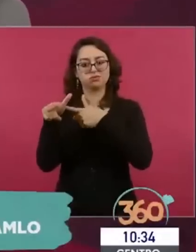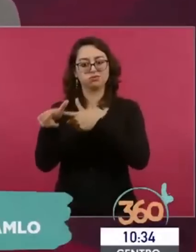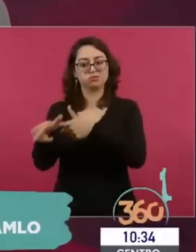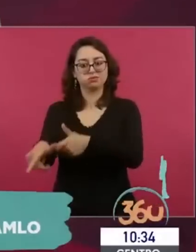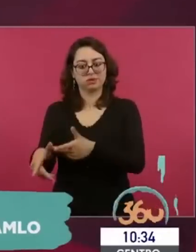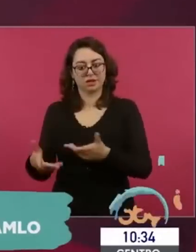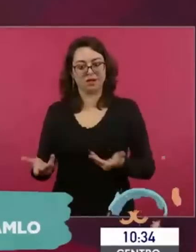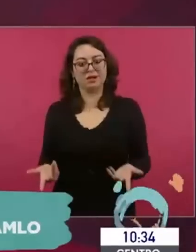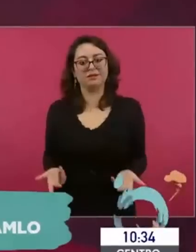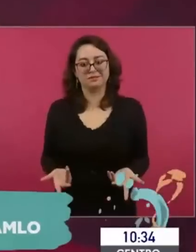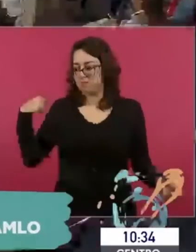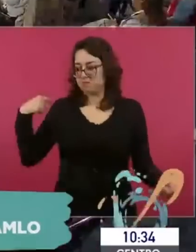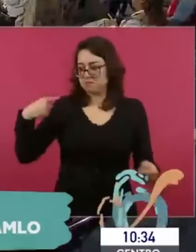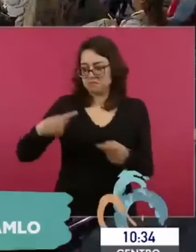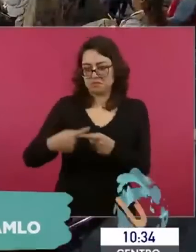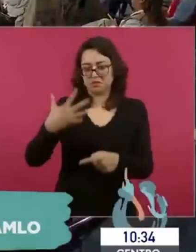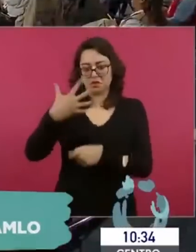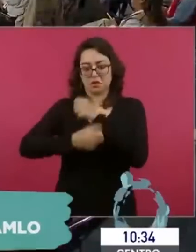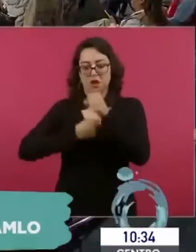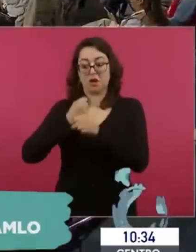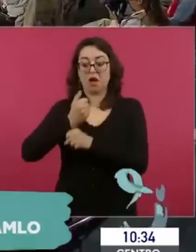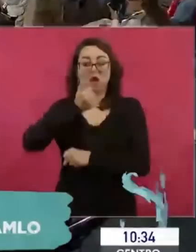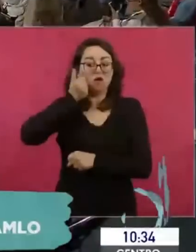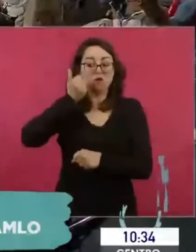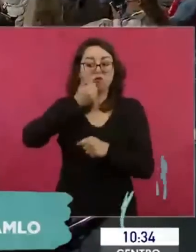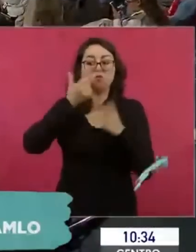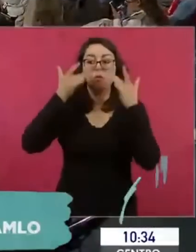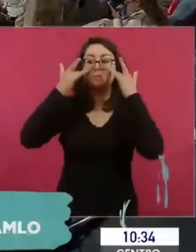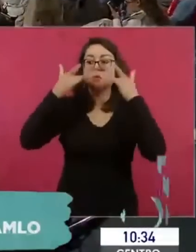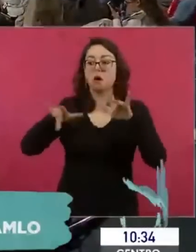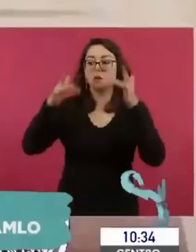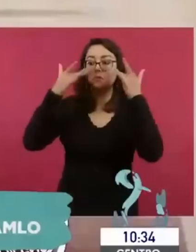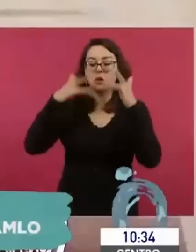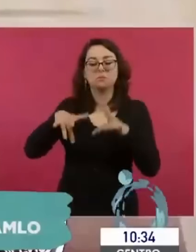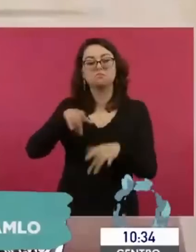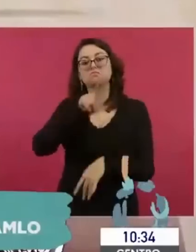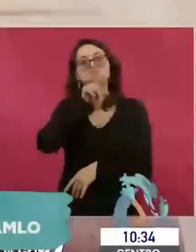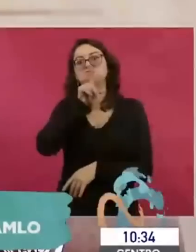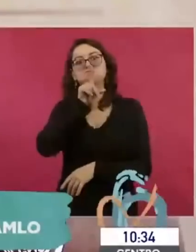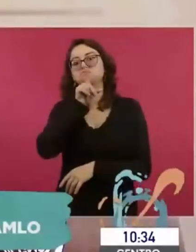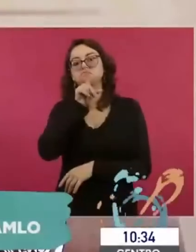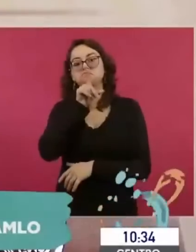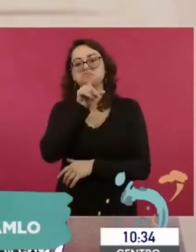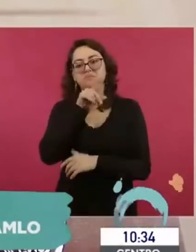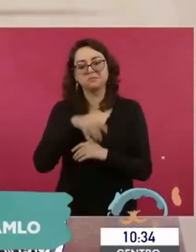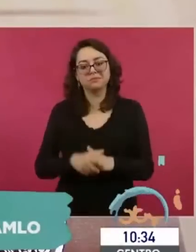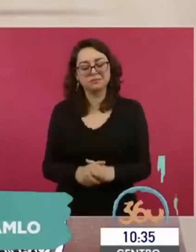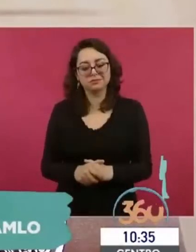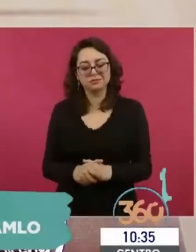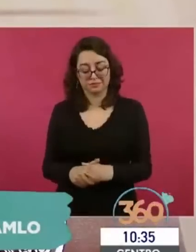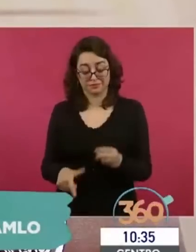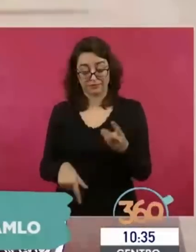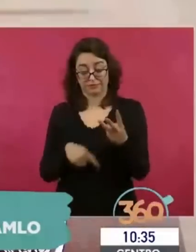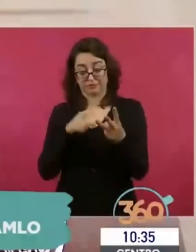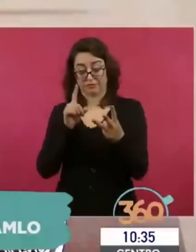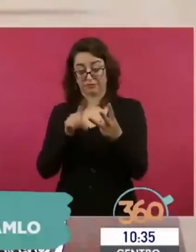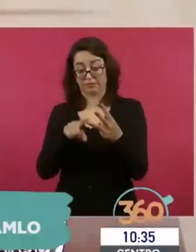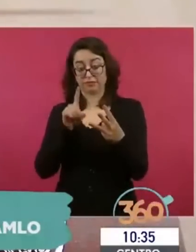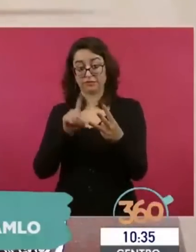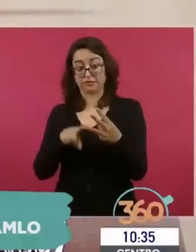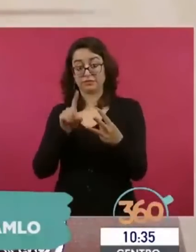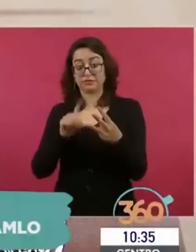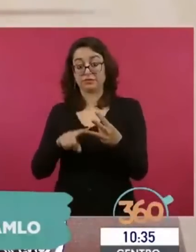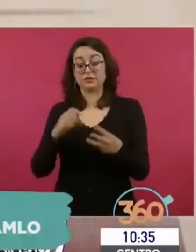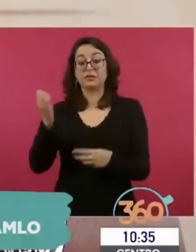la deserción escolar lo tercero el mantenimiento de las escuelas